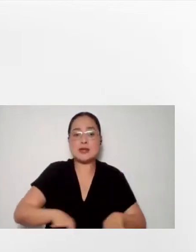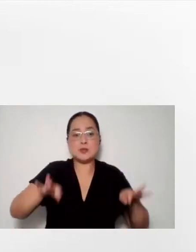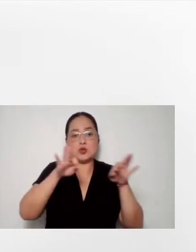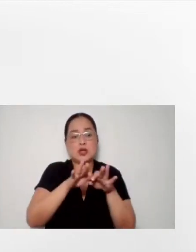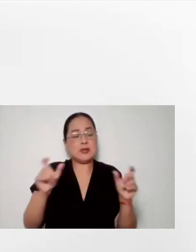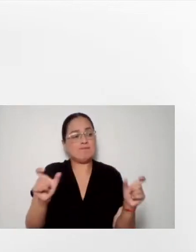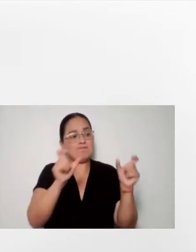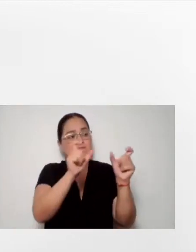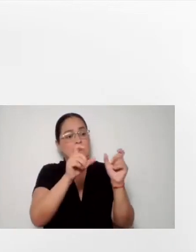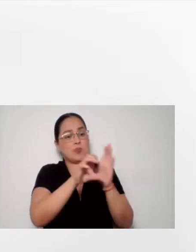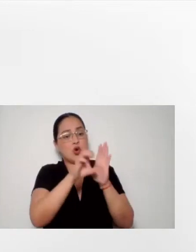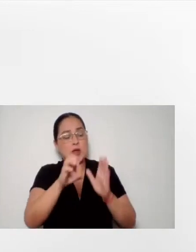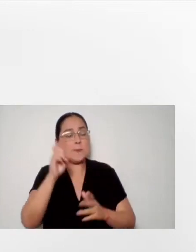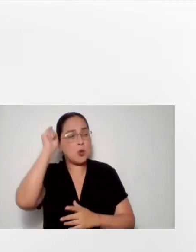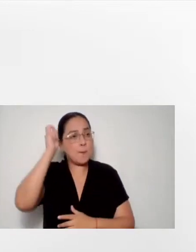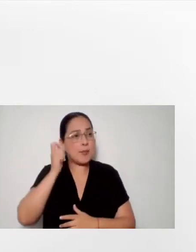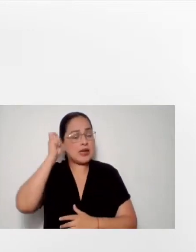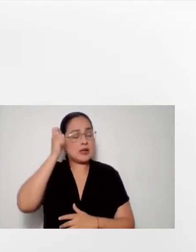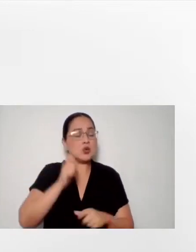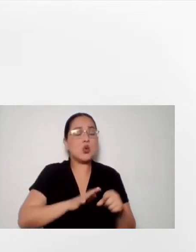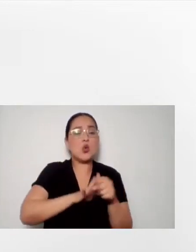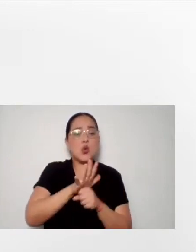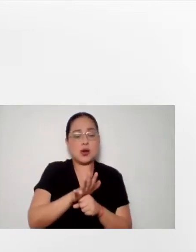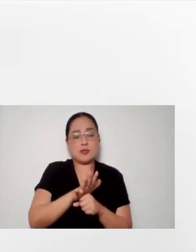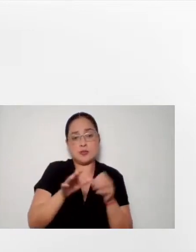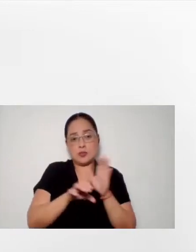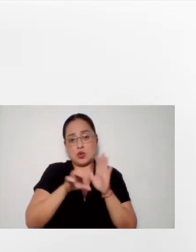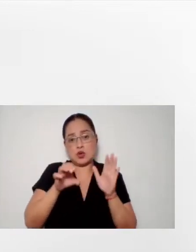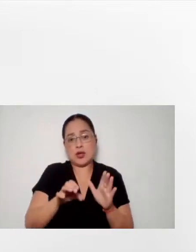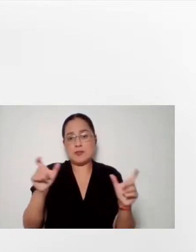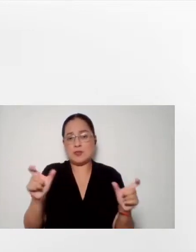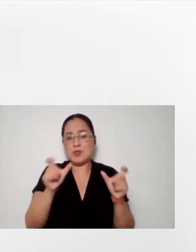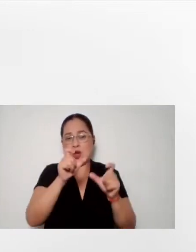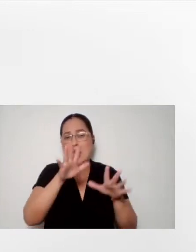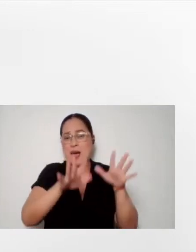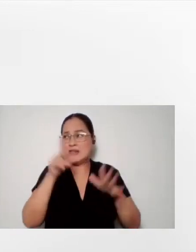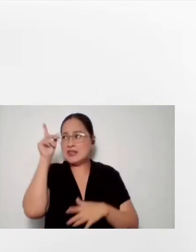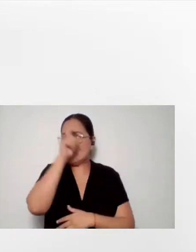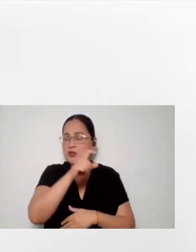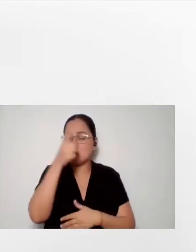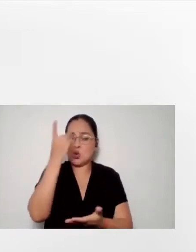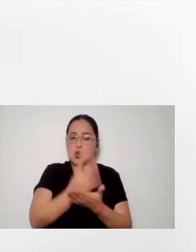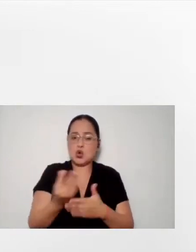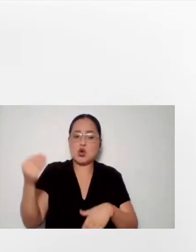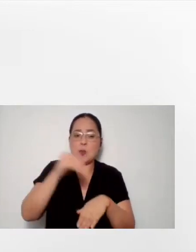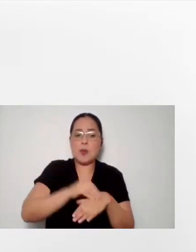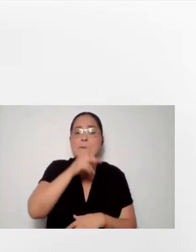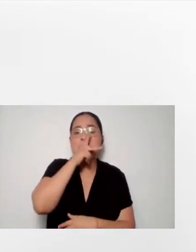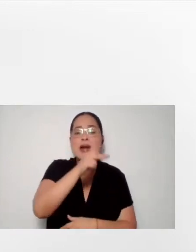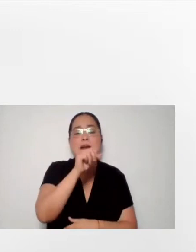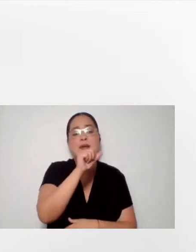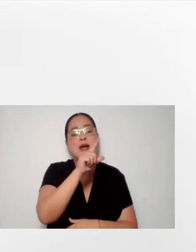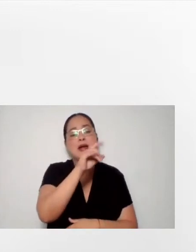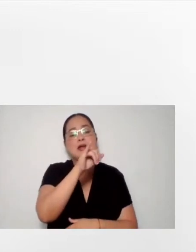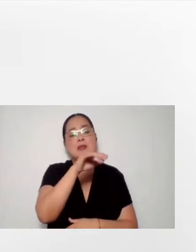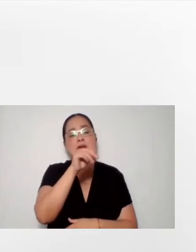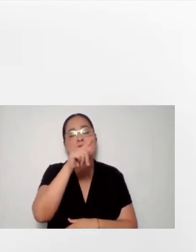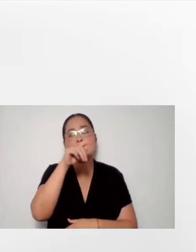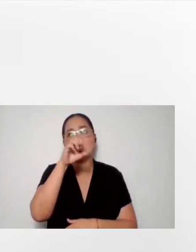de los alimentos puede ser como un poco complicado solo poner la palabra alimentos, porque nos manda